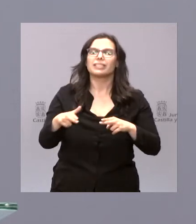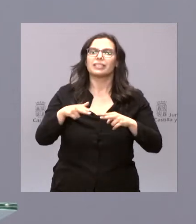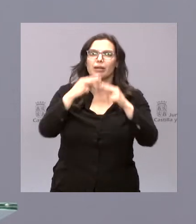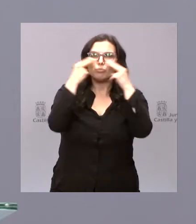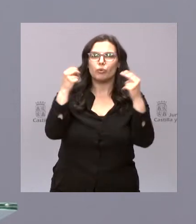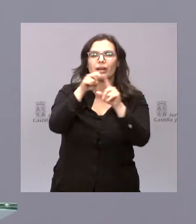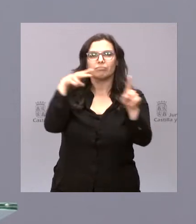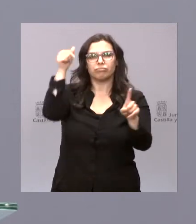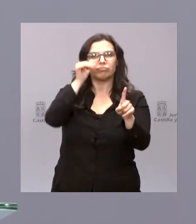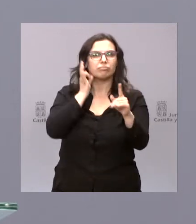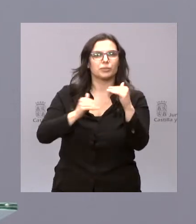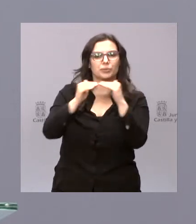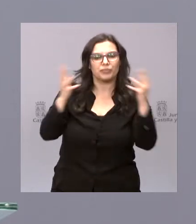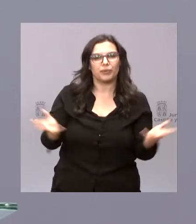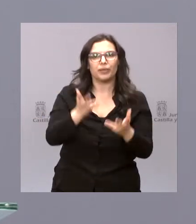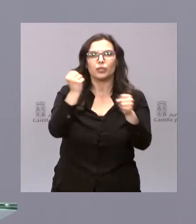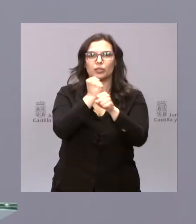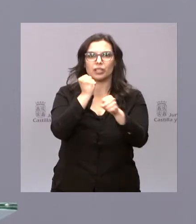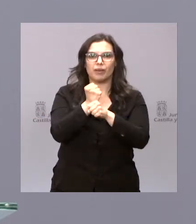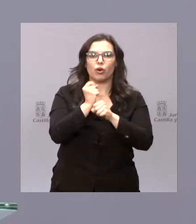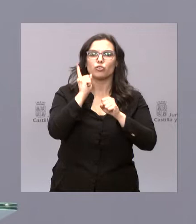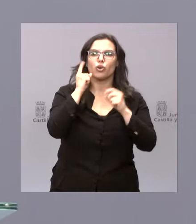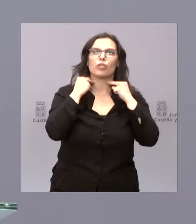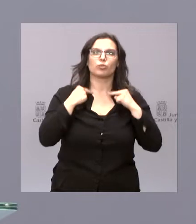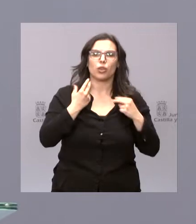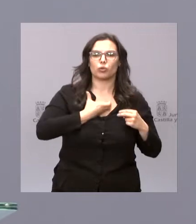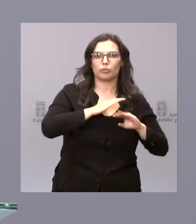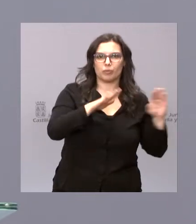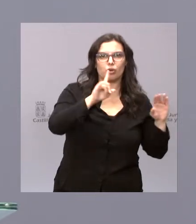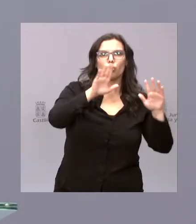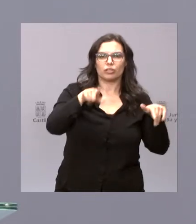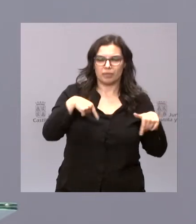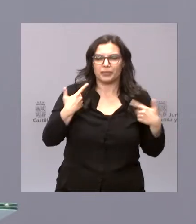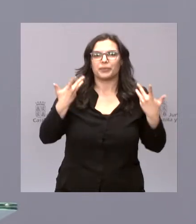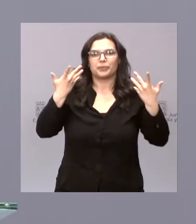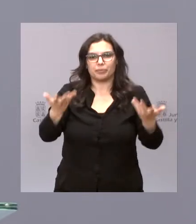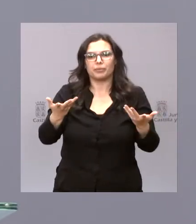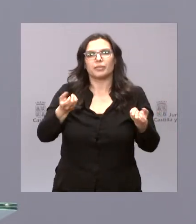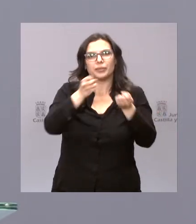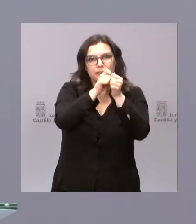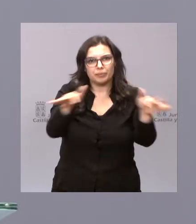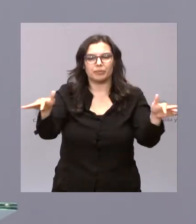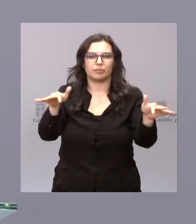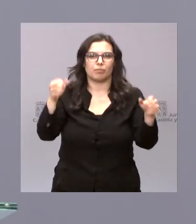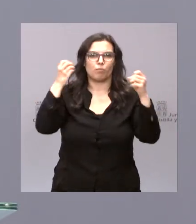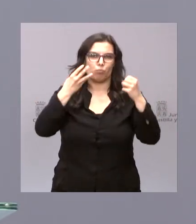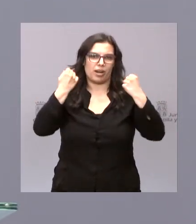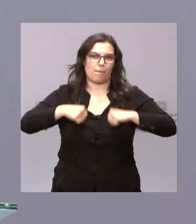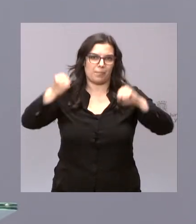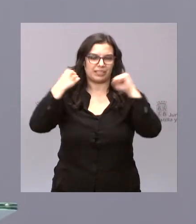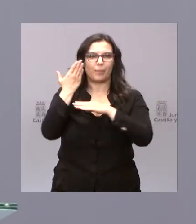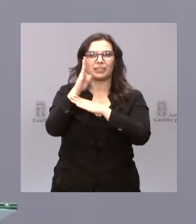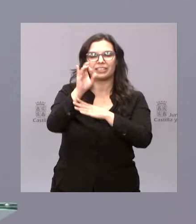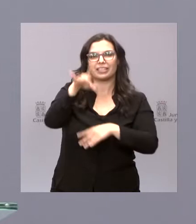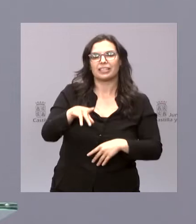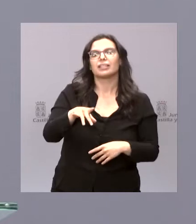género, favoreciendo no solo el trabajo hacia el interior de cada diputación y ayuntamiento, sino también la transferencia de buenas prácticas. Para presentarla